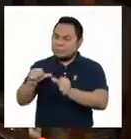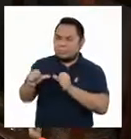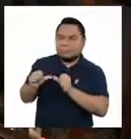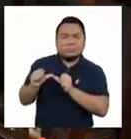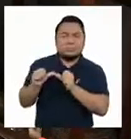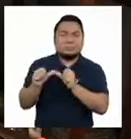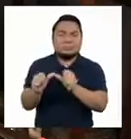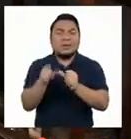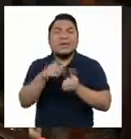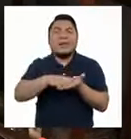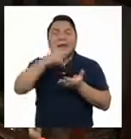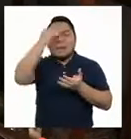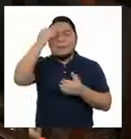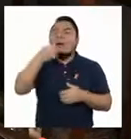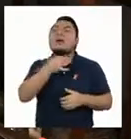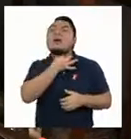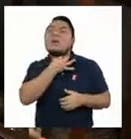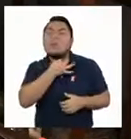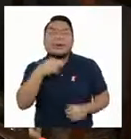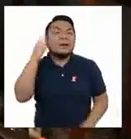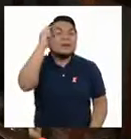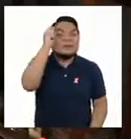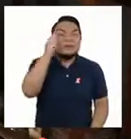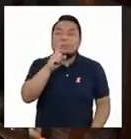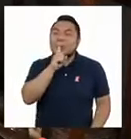aprendemos entre los abuelos, los tíos, los